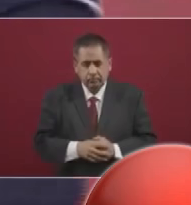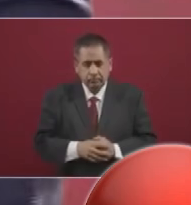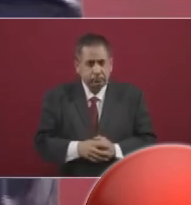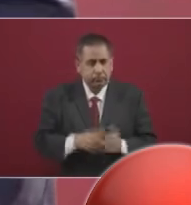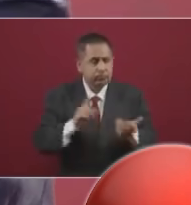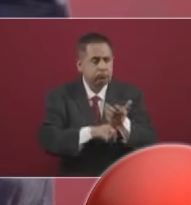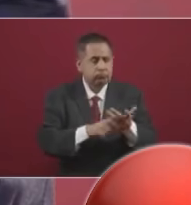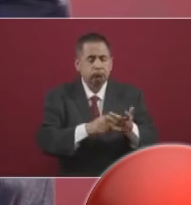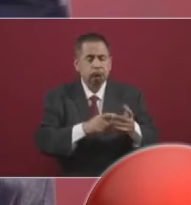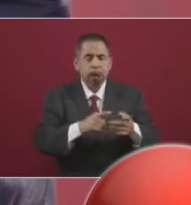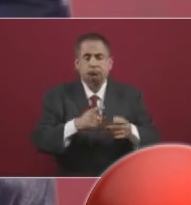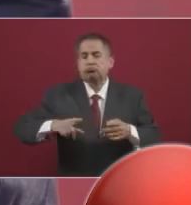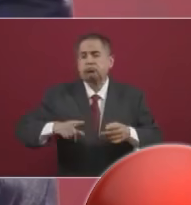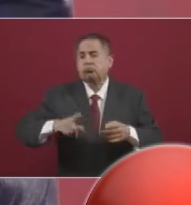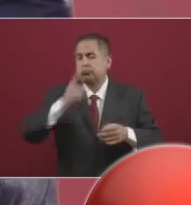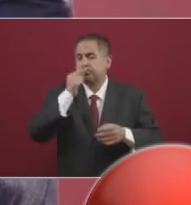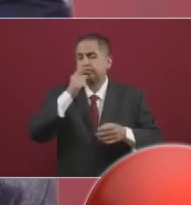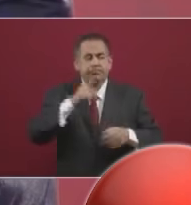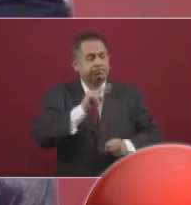bajo custodia